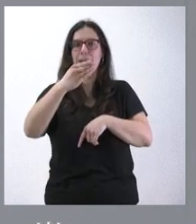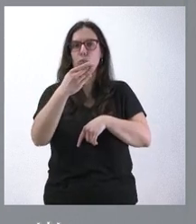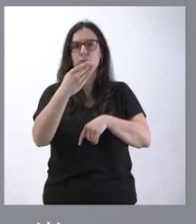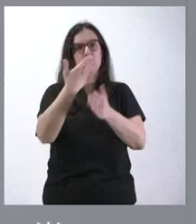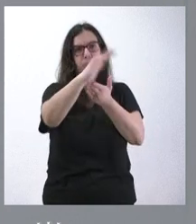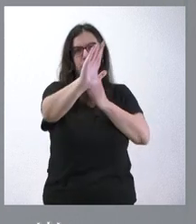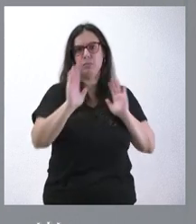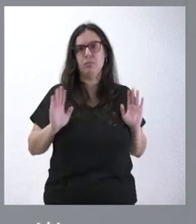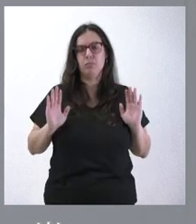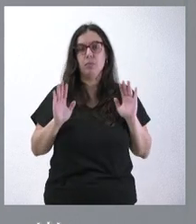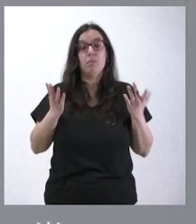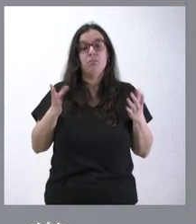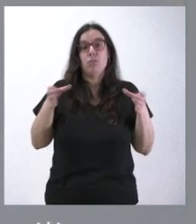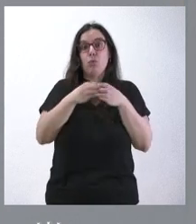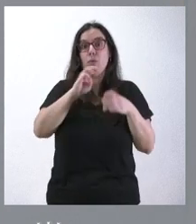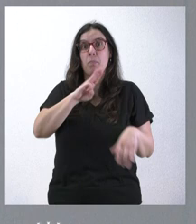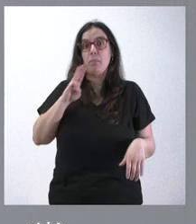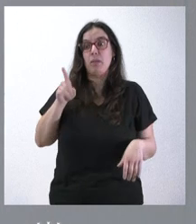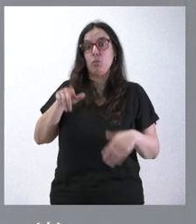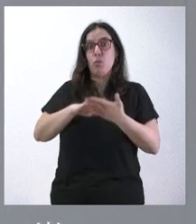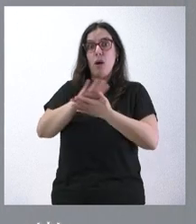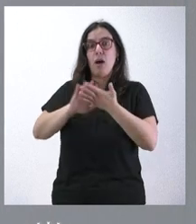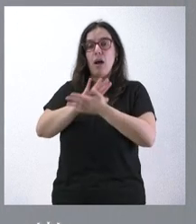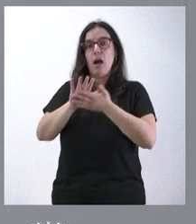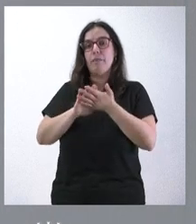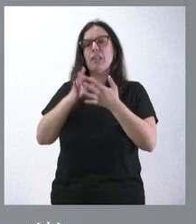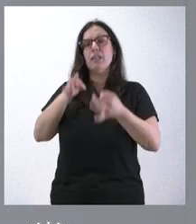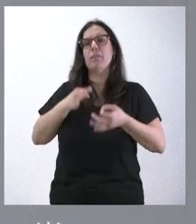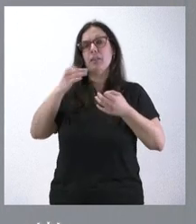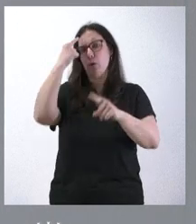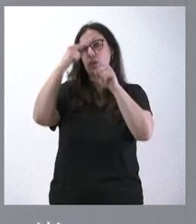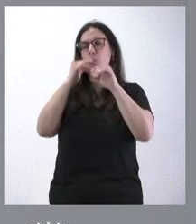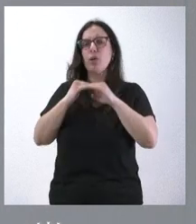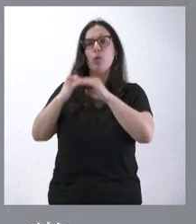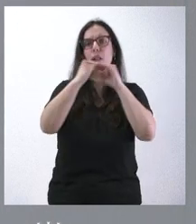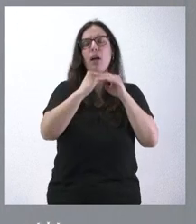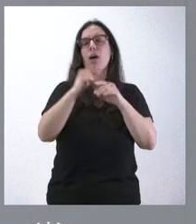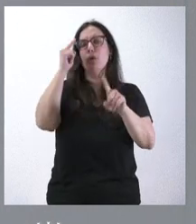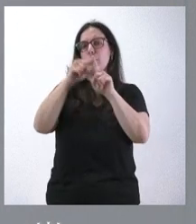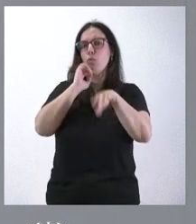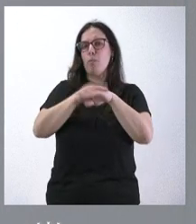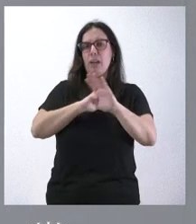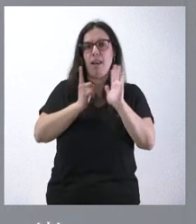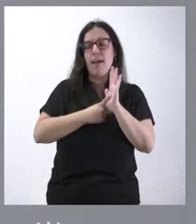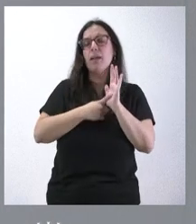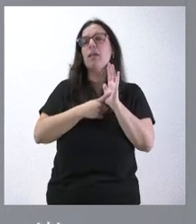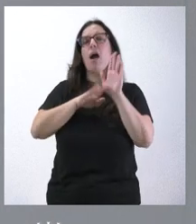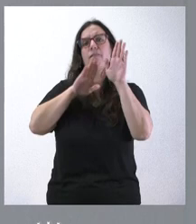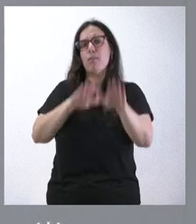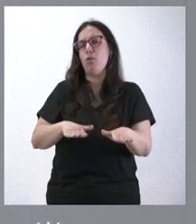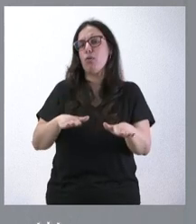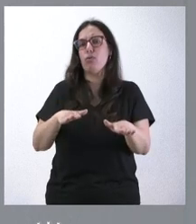inequívoca del partido al que usted hace referencia es a favor de la igualdad a favor del cumplimiento de la ley y a favor